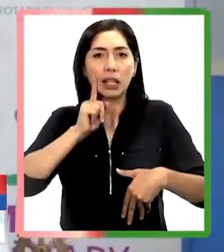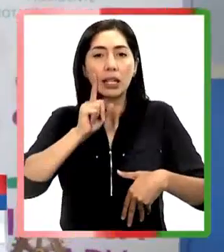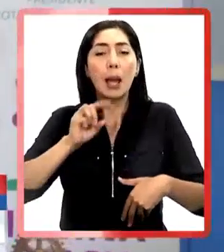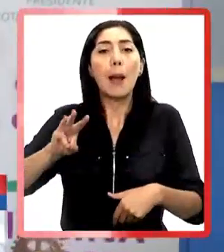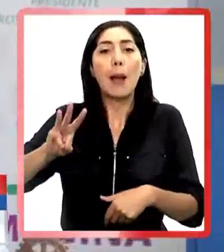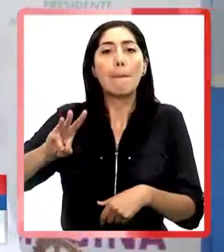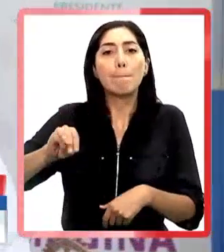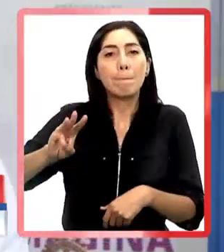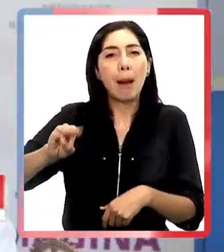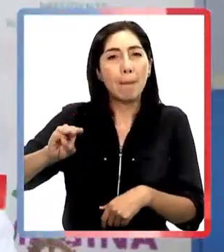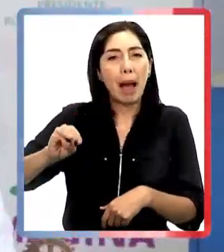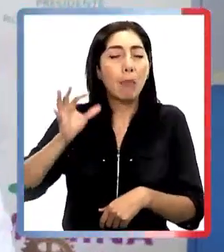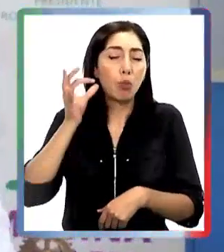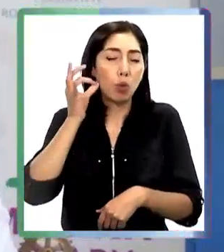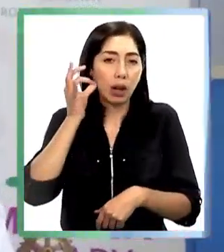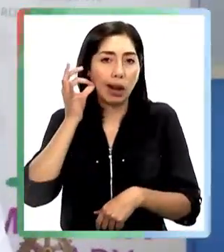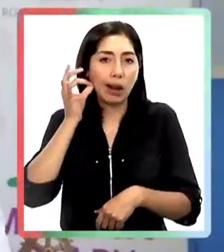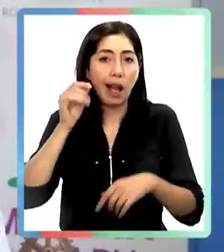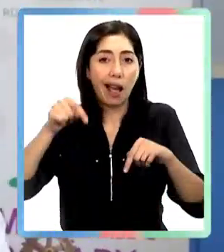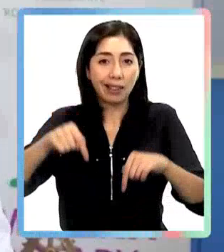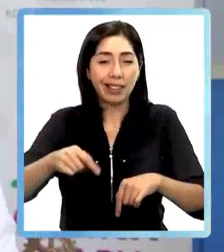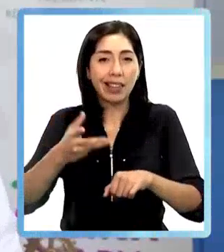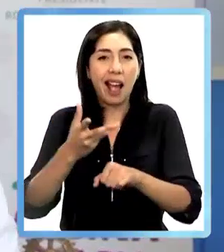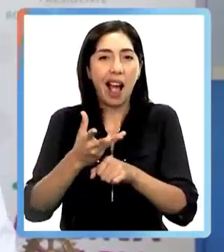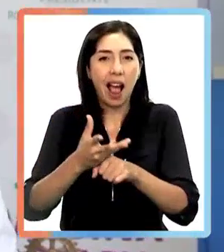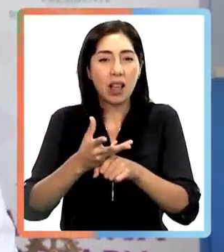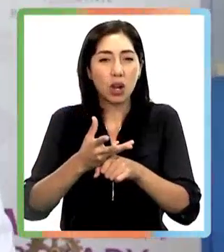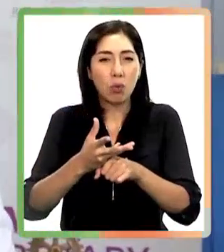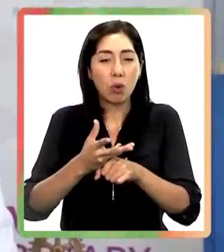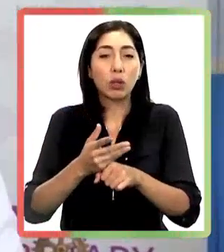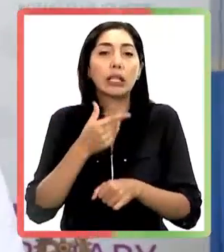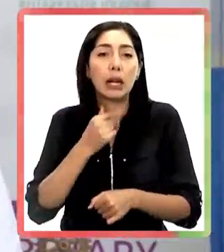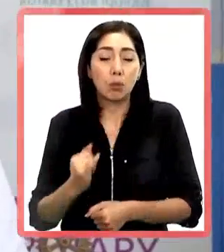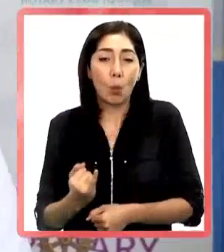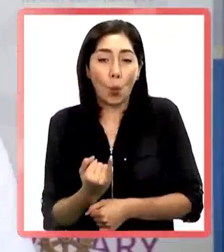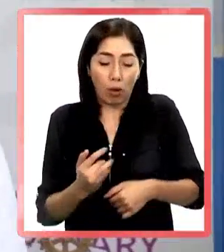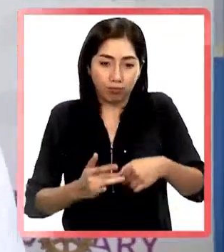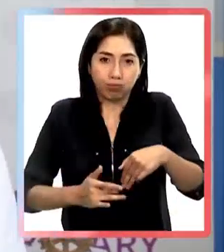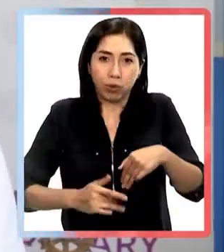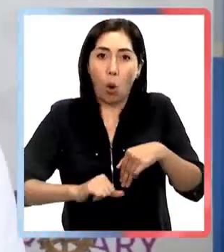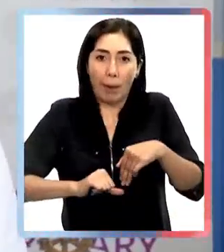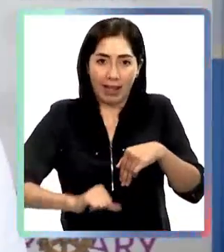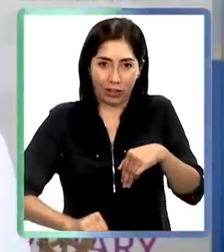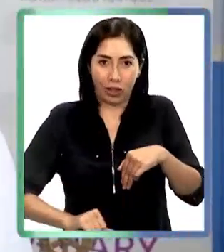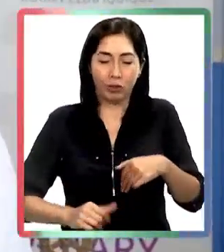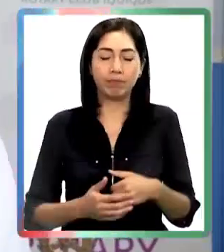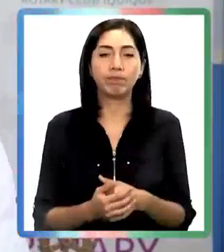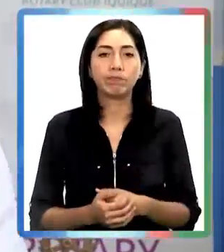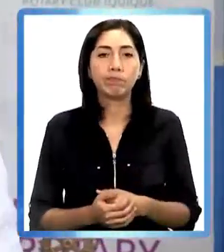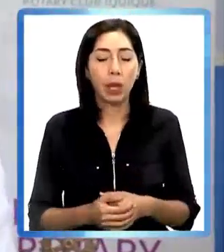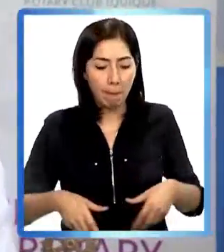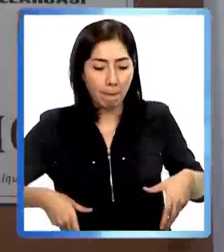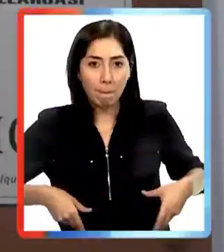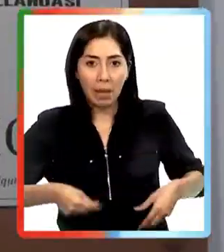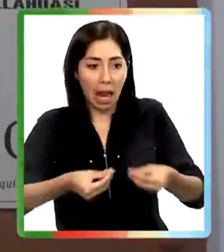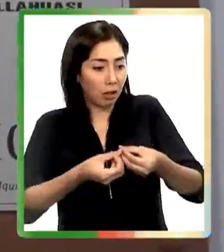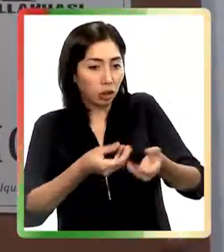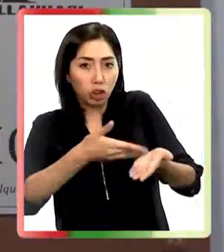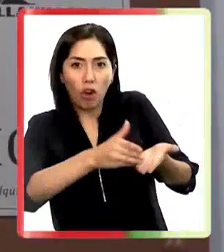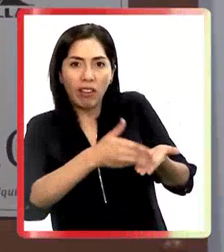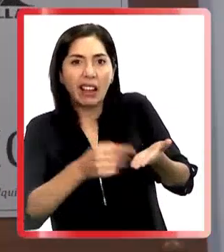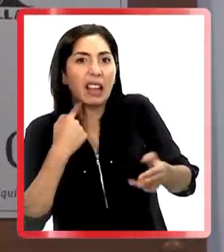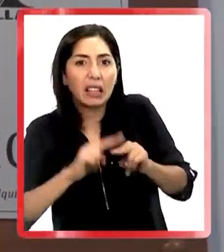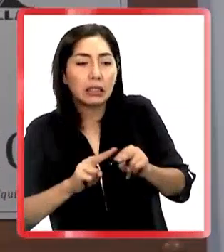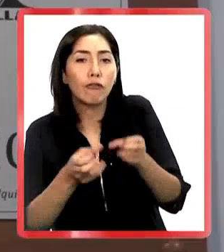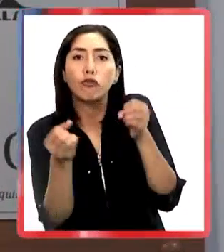a las mamás que aquí en el hospital le habían hecho el bypass gástrico. Entonces, ¿qué es lo que se hacía con esa piel? Se botaba.